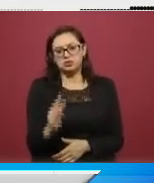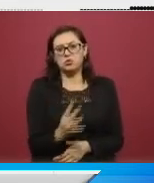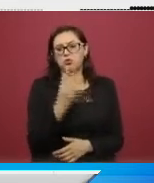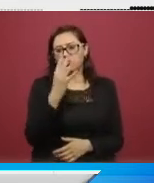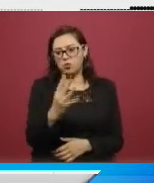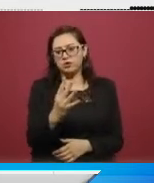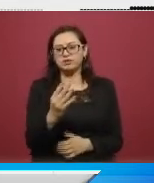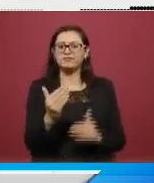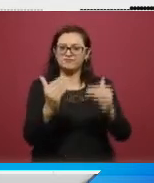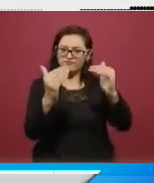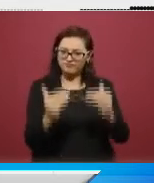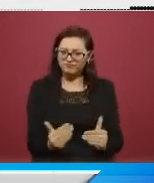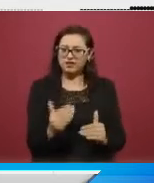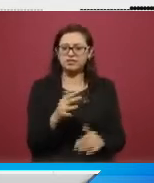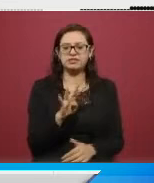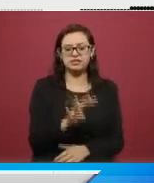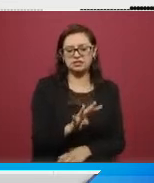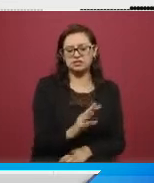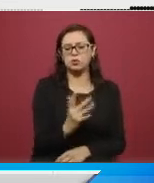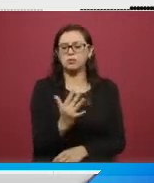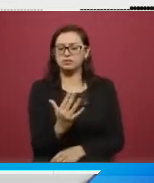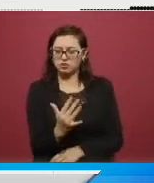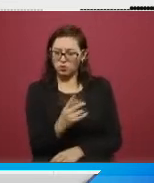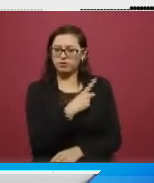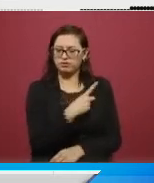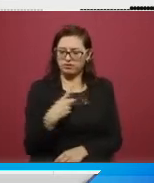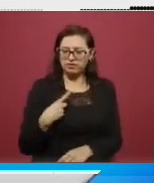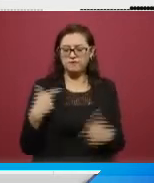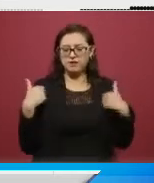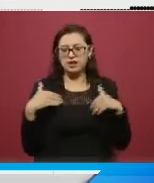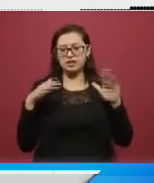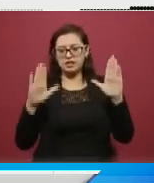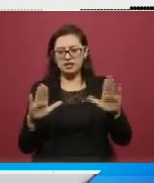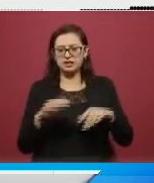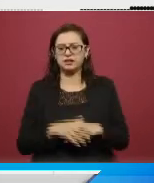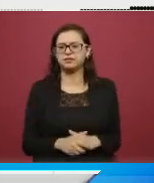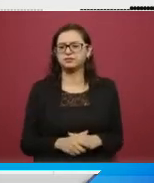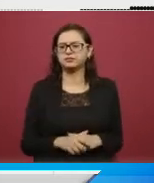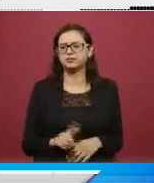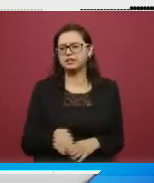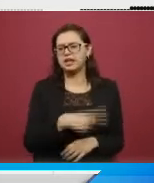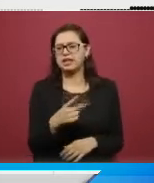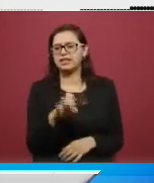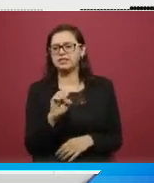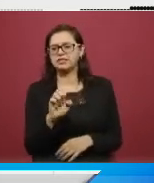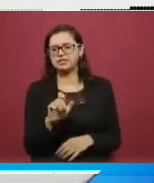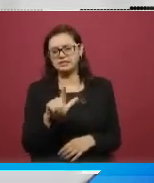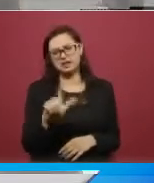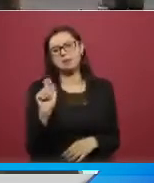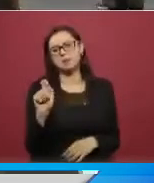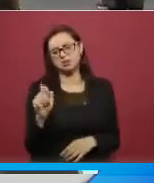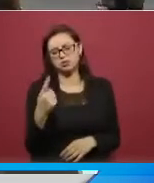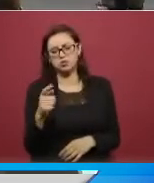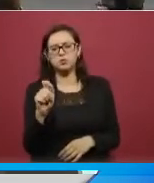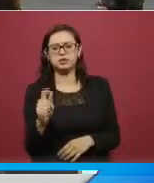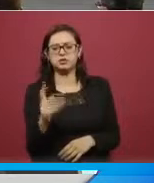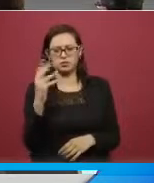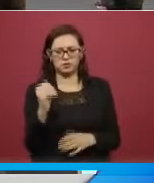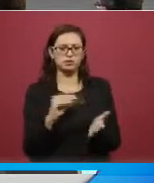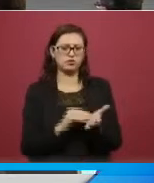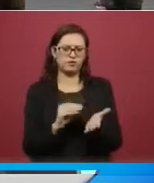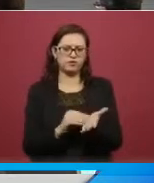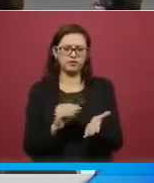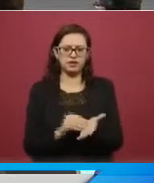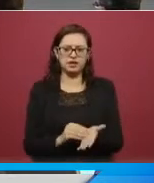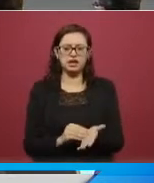y monopólicas en el mercado de los combustibles, no se ha reflejado el esfuerzo del gobierno en los precios, por lo que se hace un llamado para que los distribuidores actúen